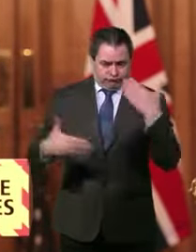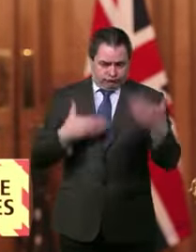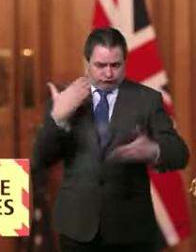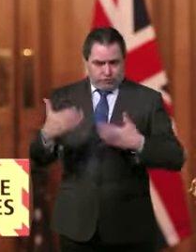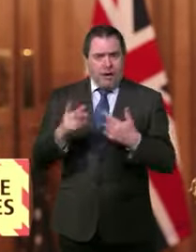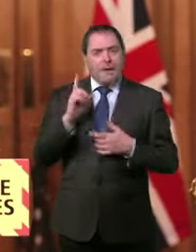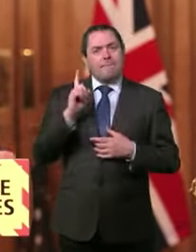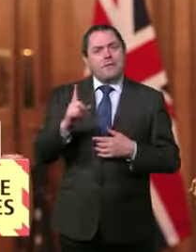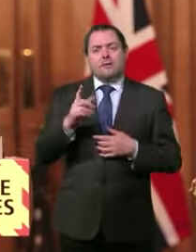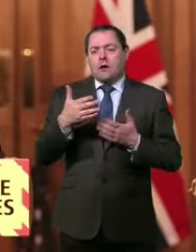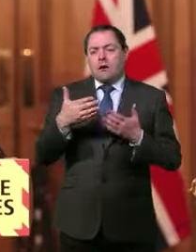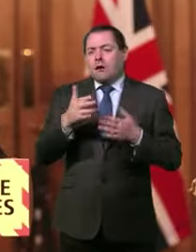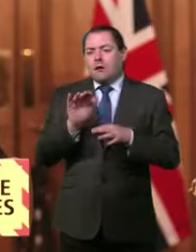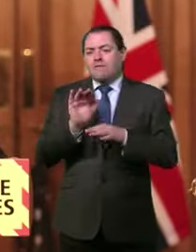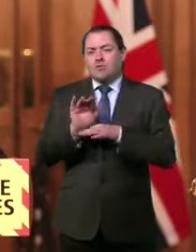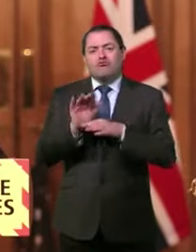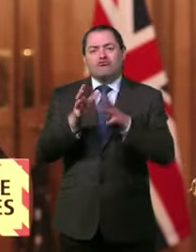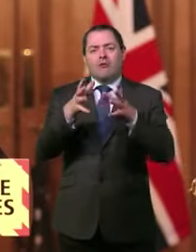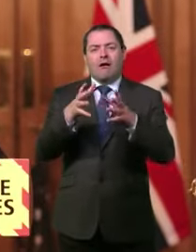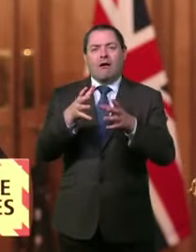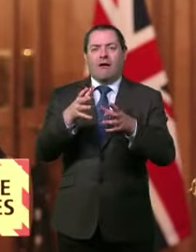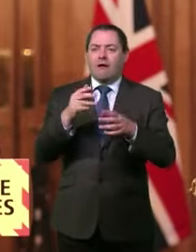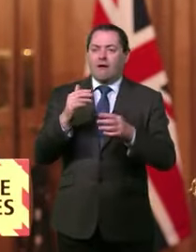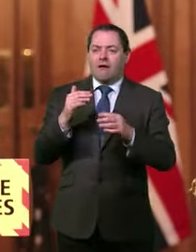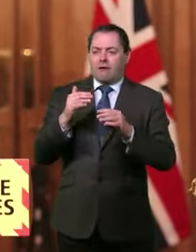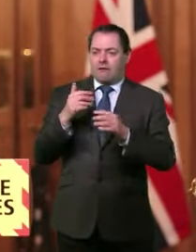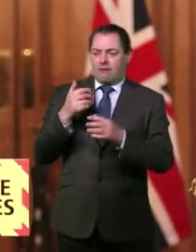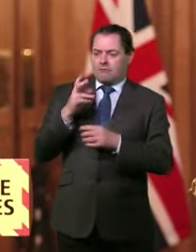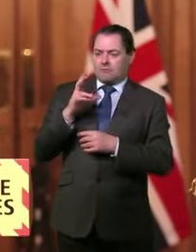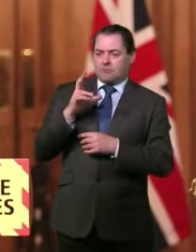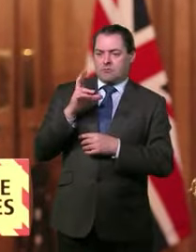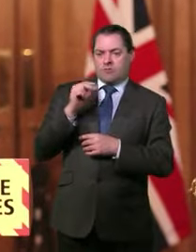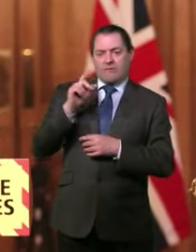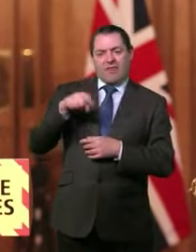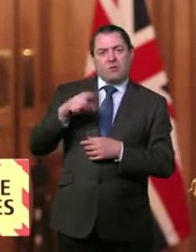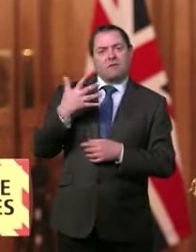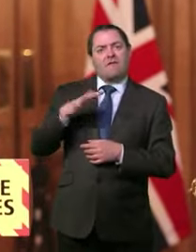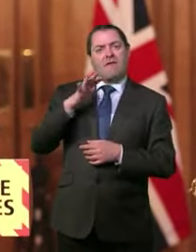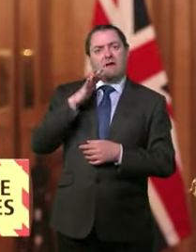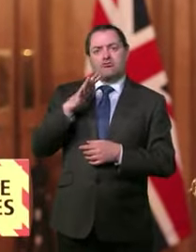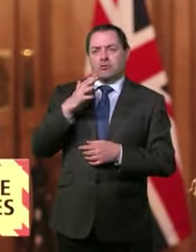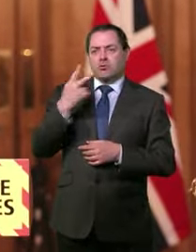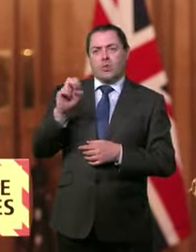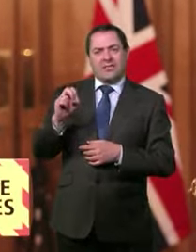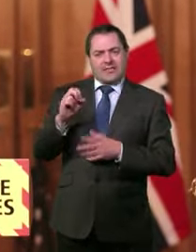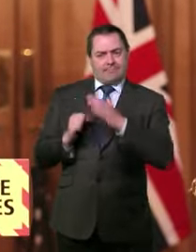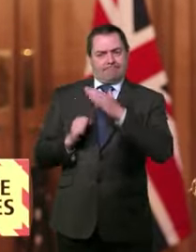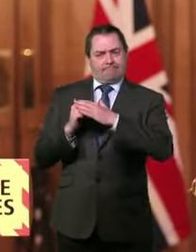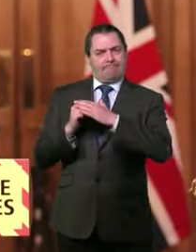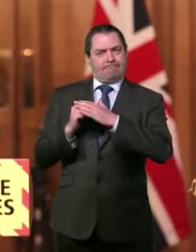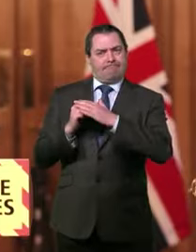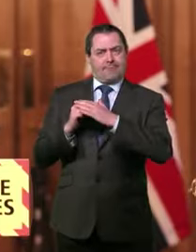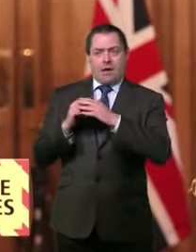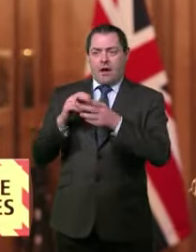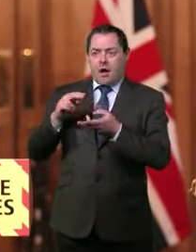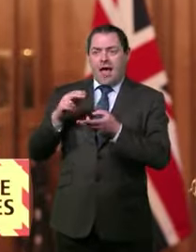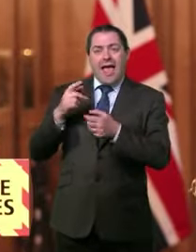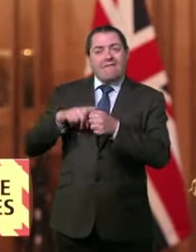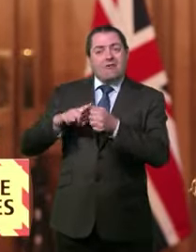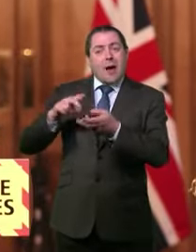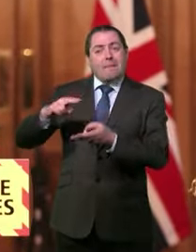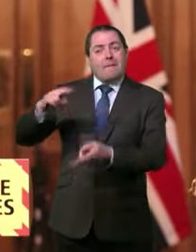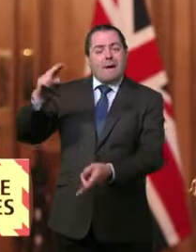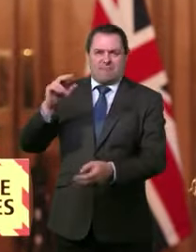exigiendo más a quienes tienen ingresos más altos y vamos a pedir a las grandes empresas que han obtenido beneficios